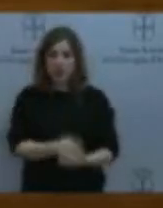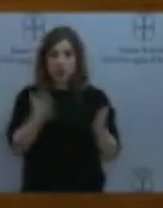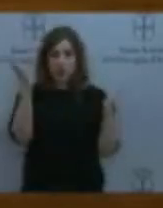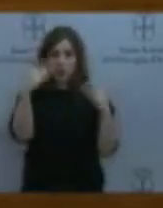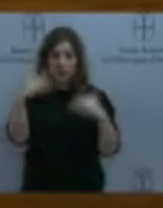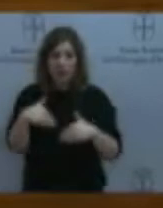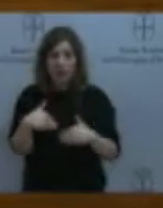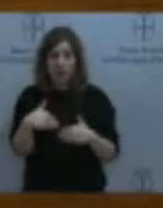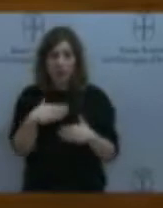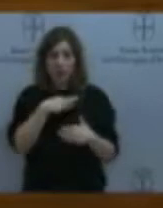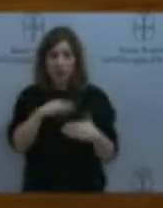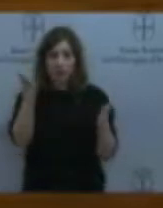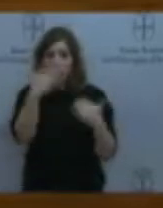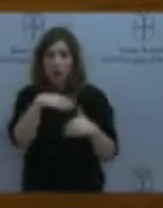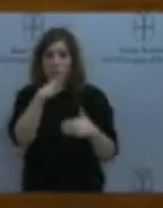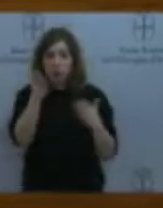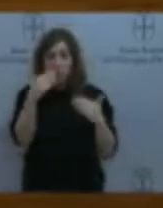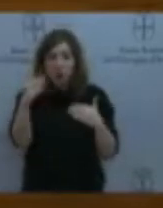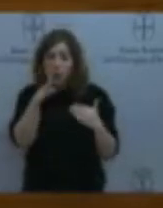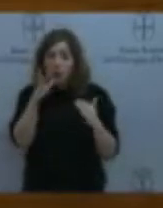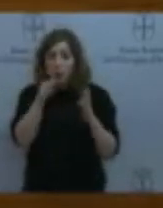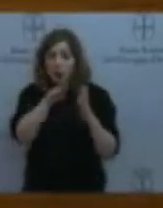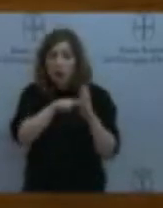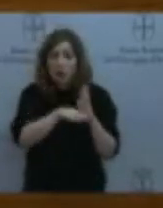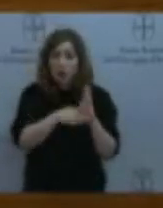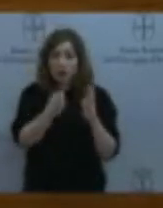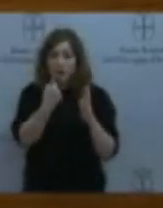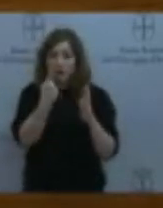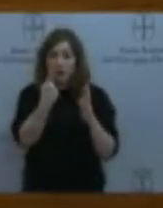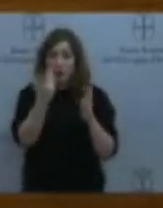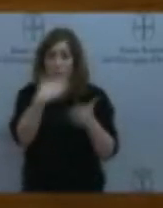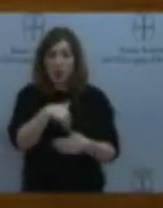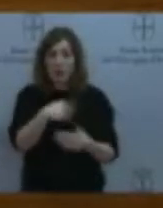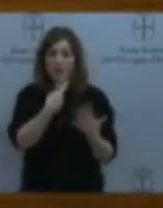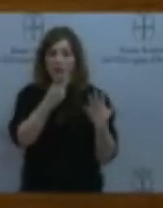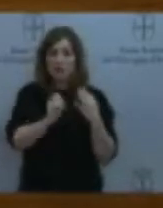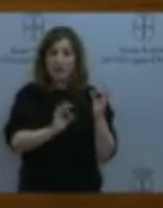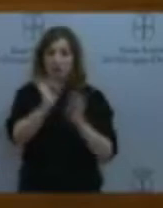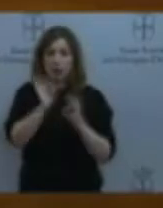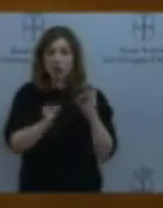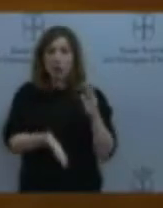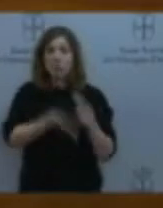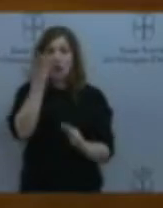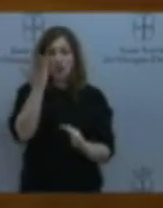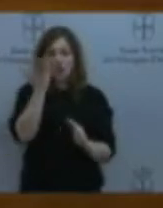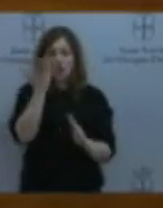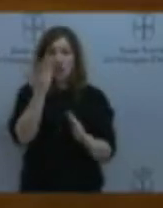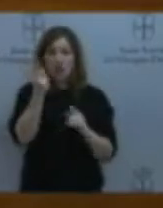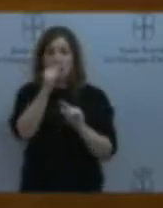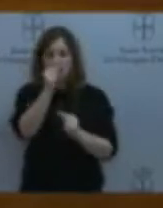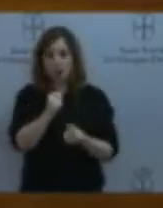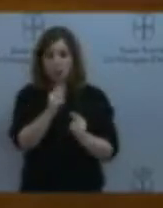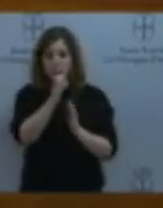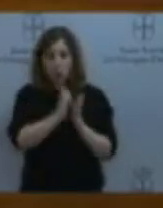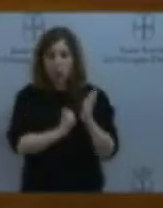a disposición porque no reúnen las condiciones. Más del 70% de reducción de presupuesto. No es que